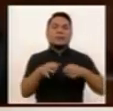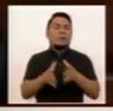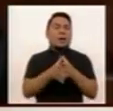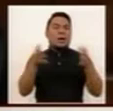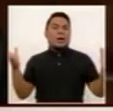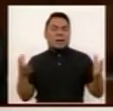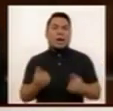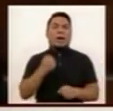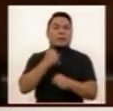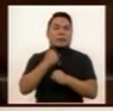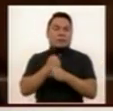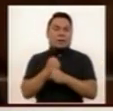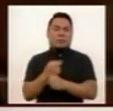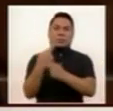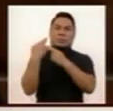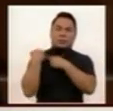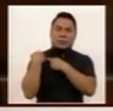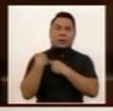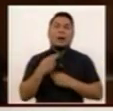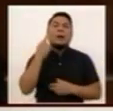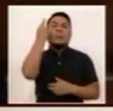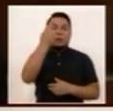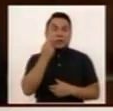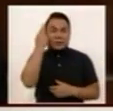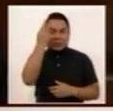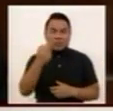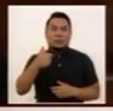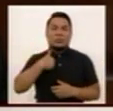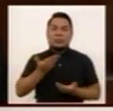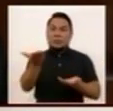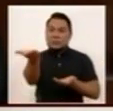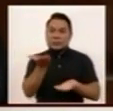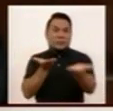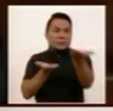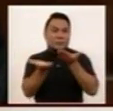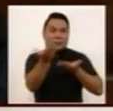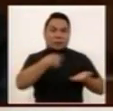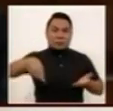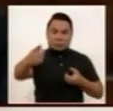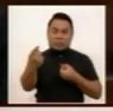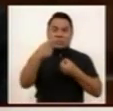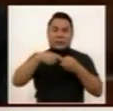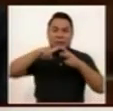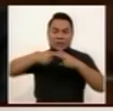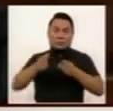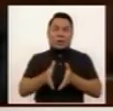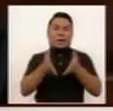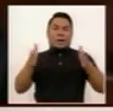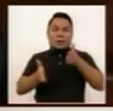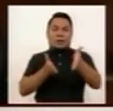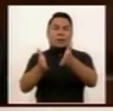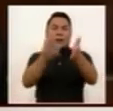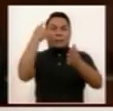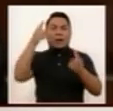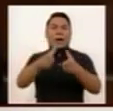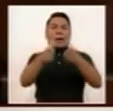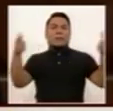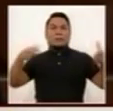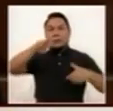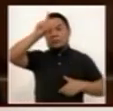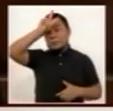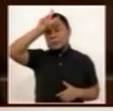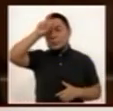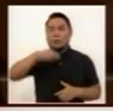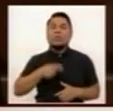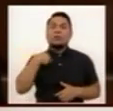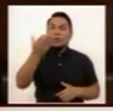tarea. Por eso, los invito a que iniciemos este camino por la grandeza de nuestra patria. Los